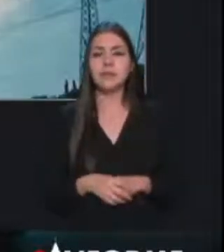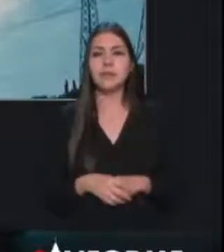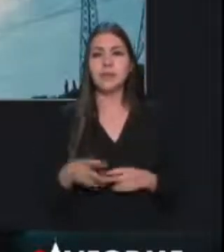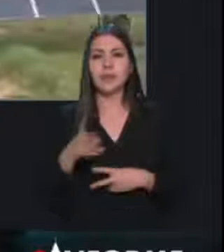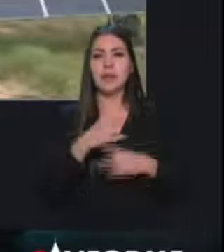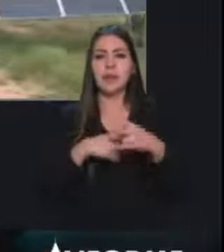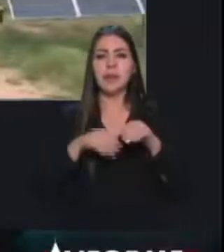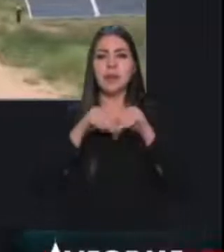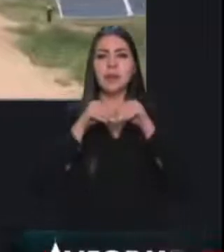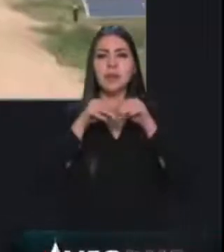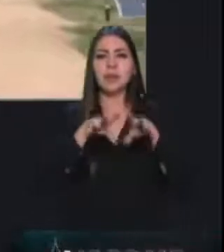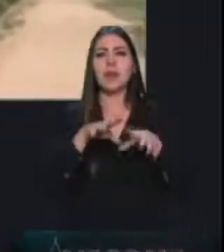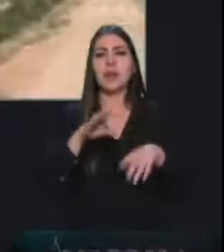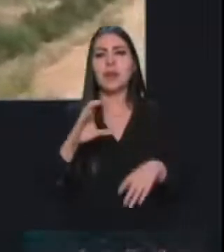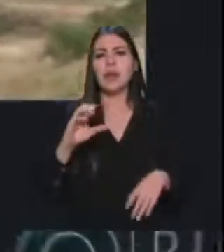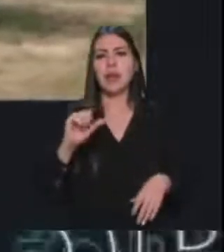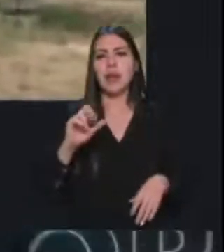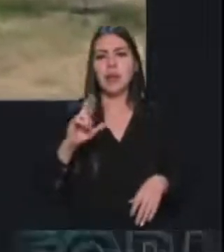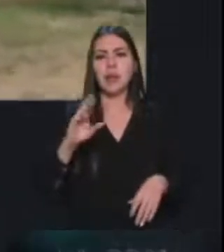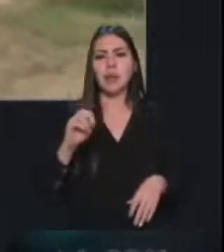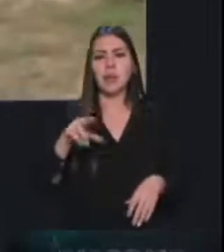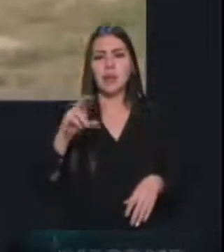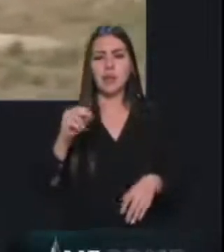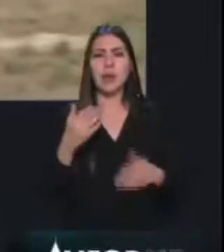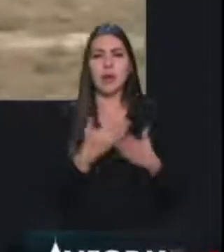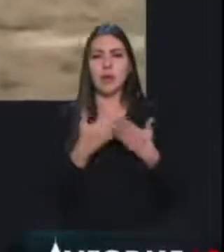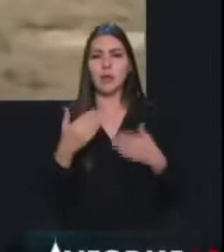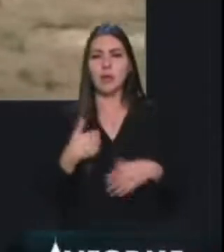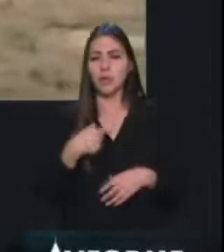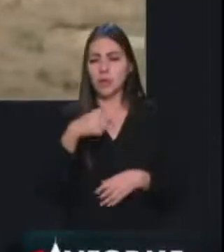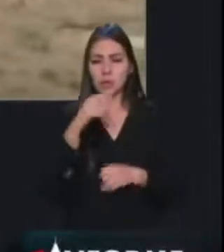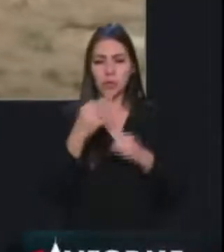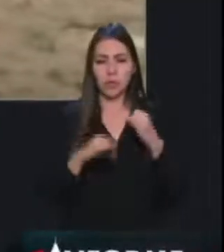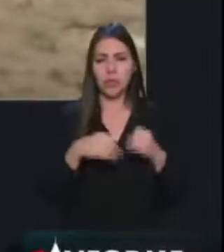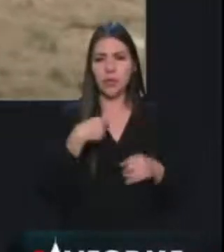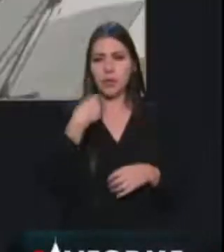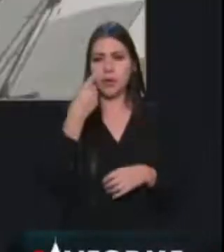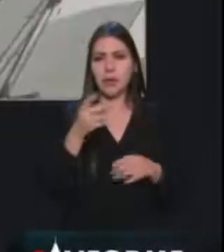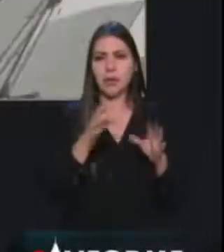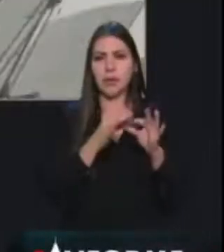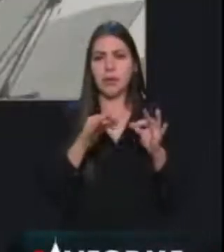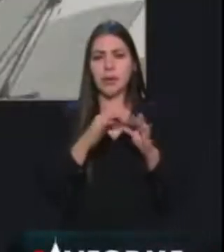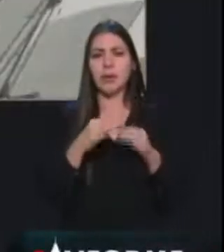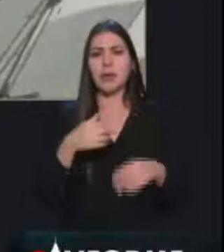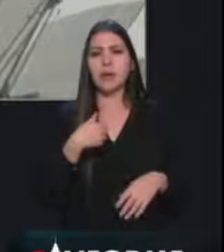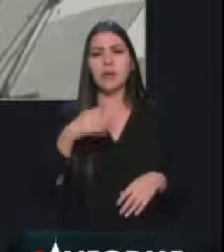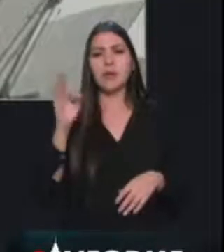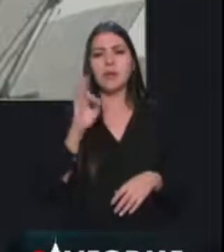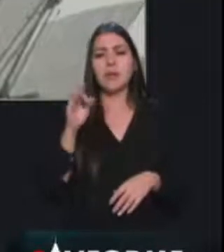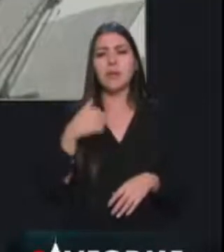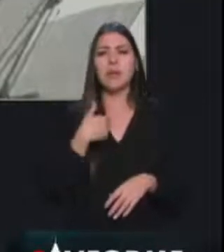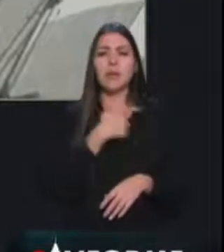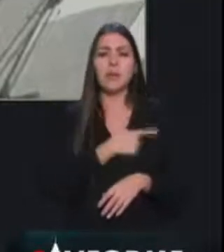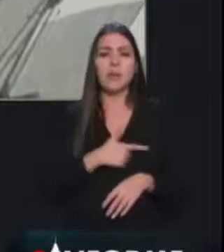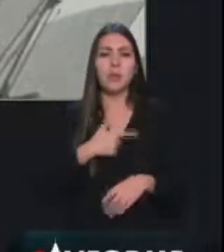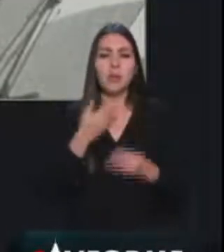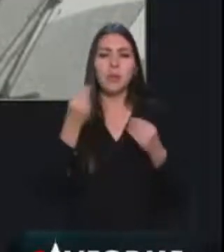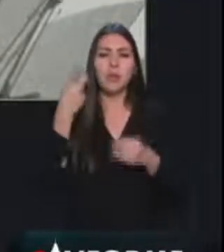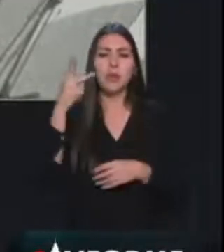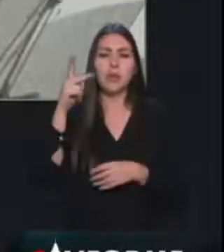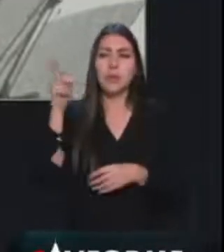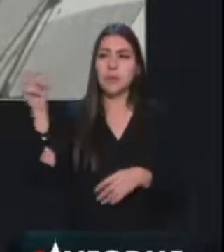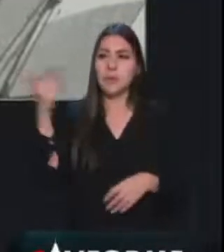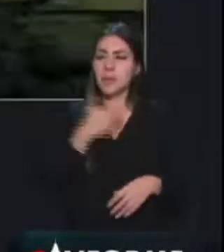carbono. A ver, Yo lo que quiero centrarme, ya para terminar este punto, lo que me quiero centrar es que me hubiera gustado mucho que la propuesta